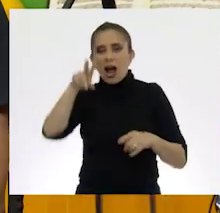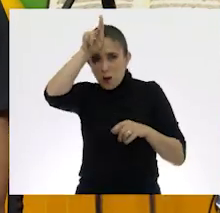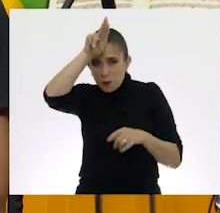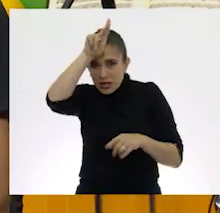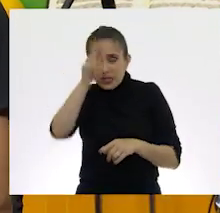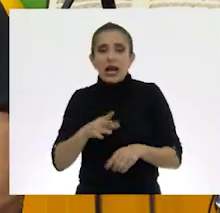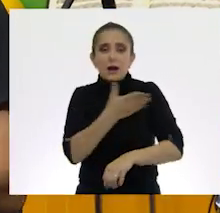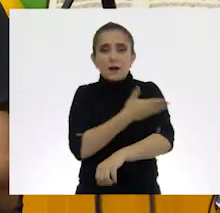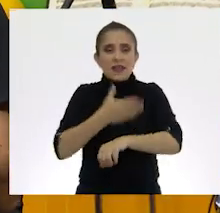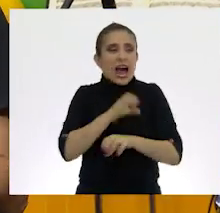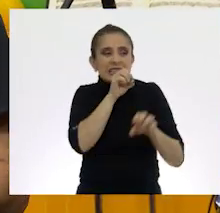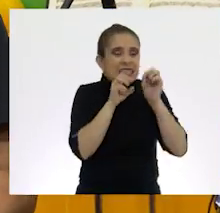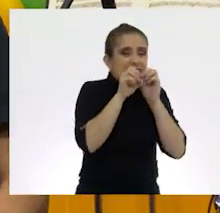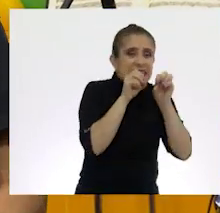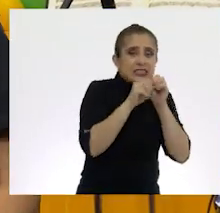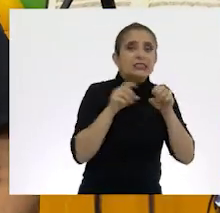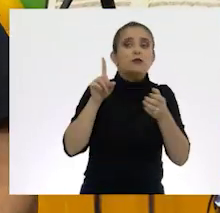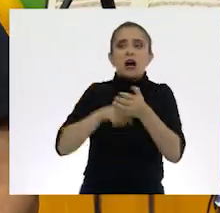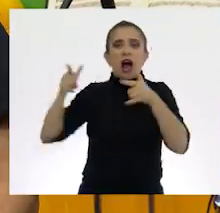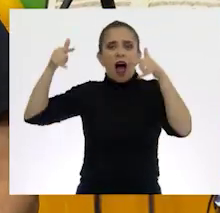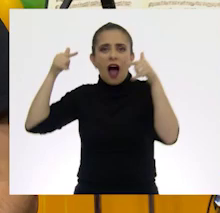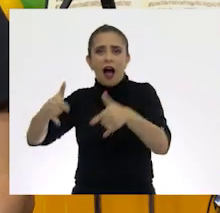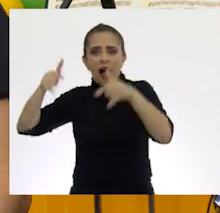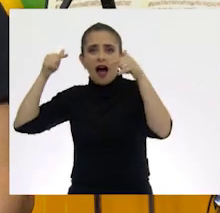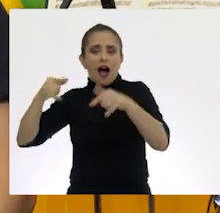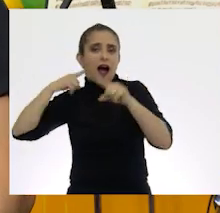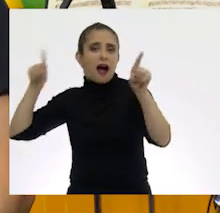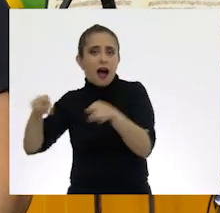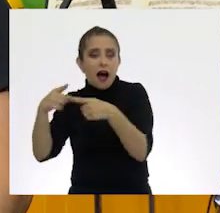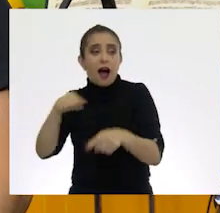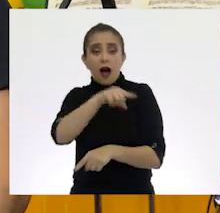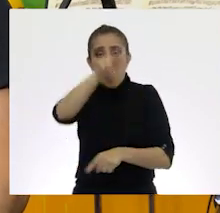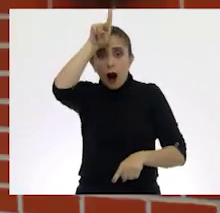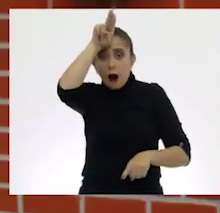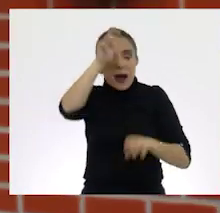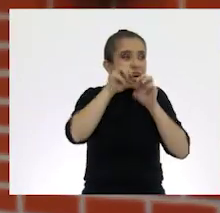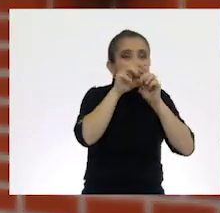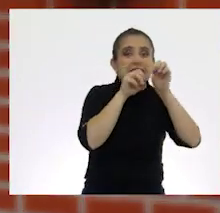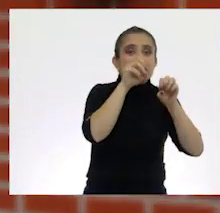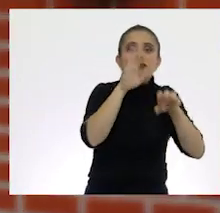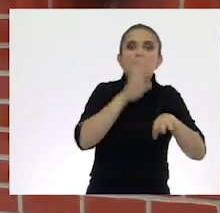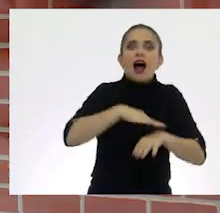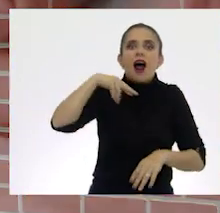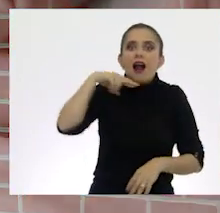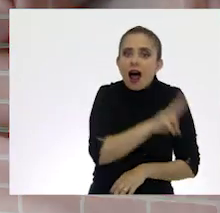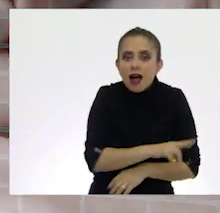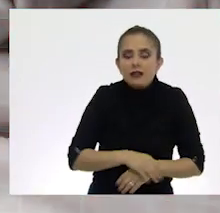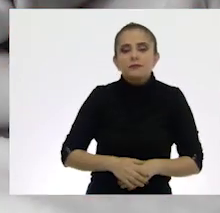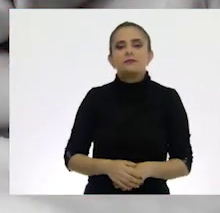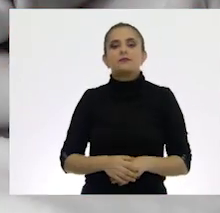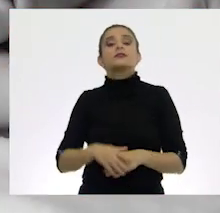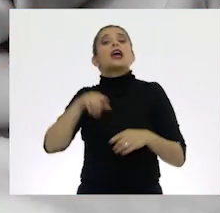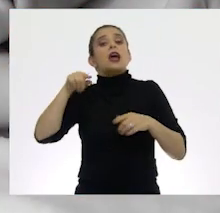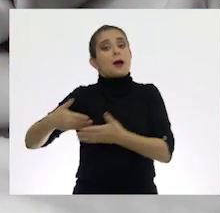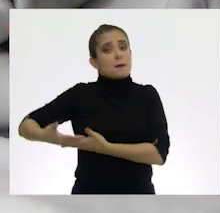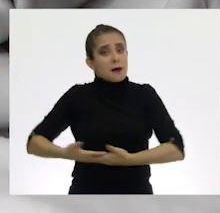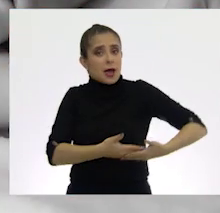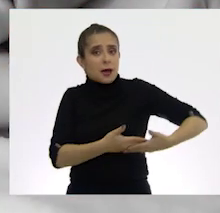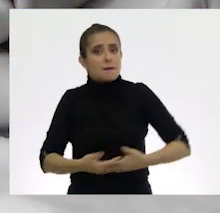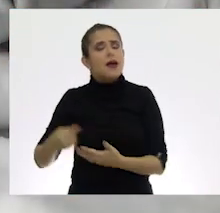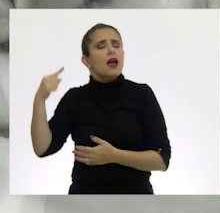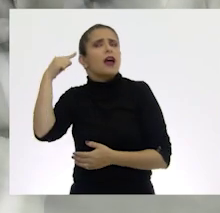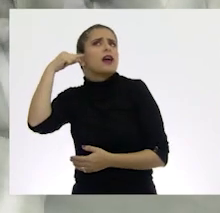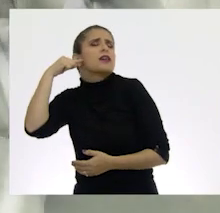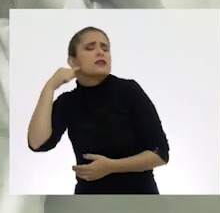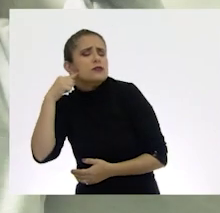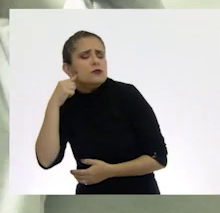doble de velocidad si están escuchando heavy metal. Sorprendente, ¿no? 4. Los bebés de 2 meses ya son capaces